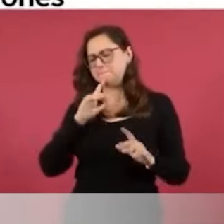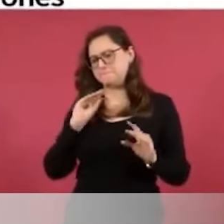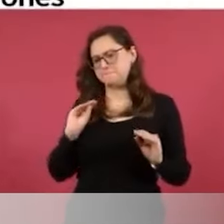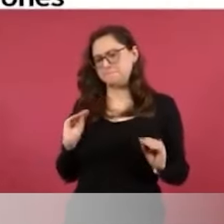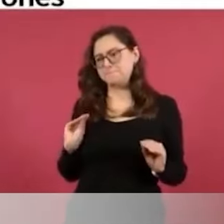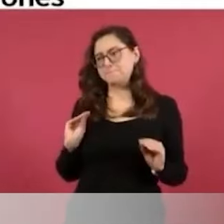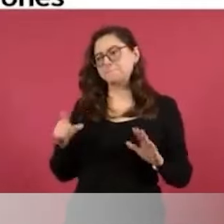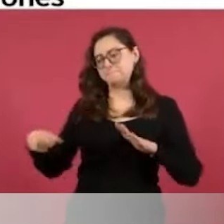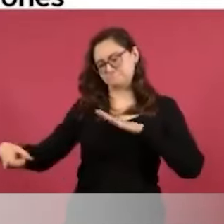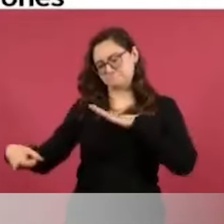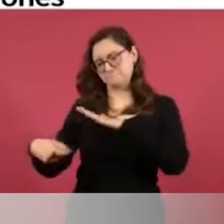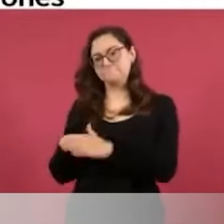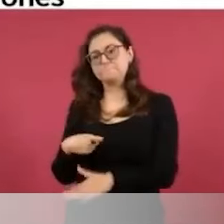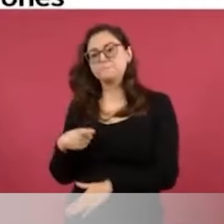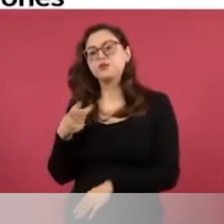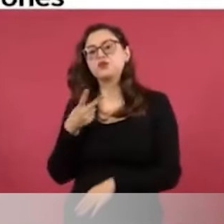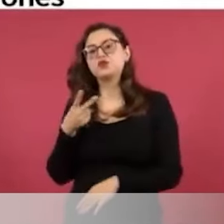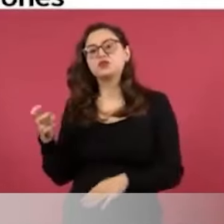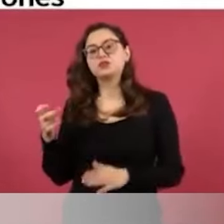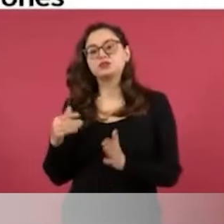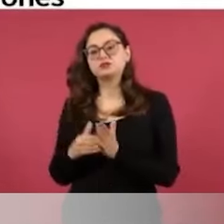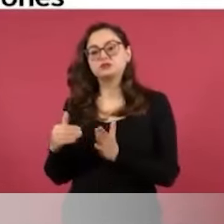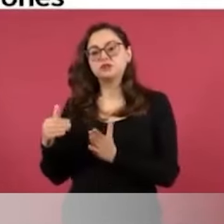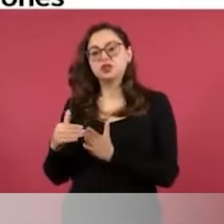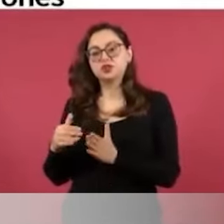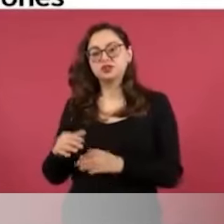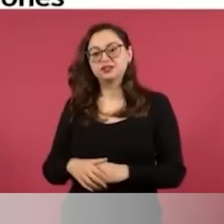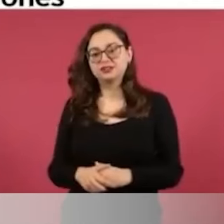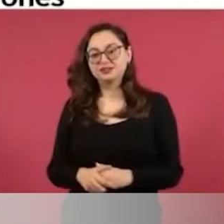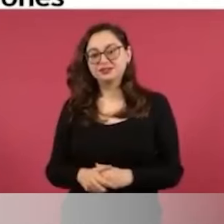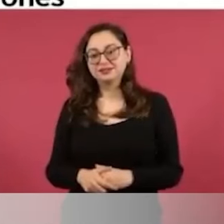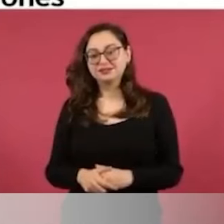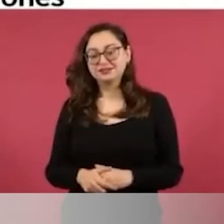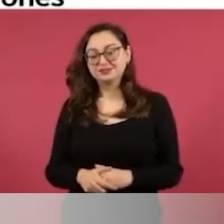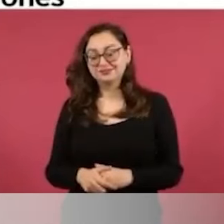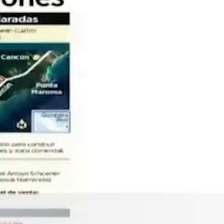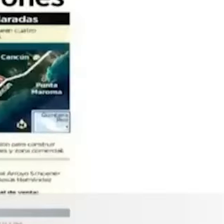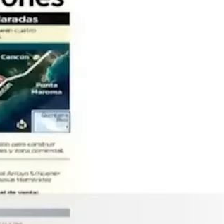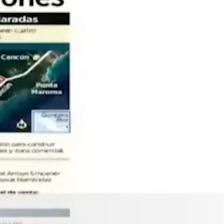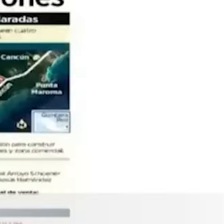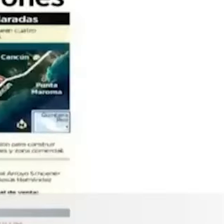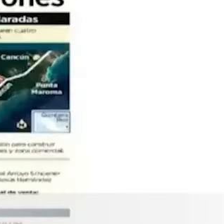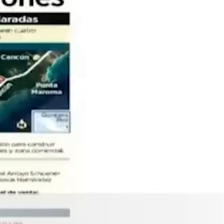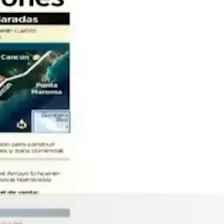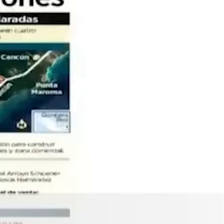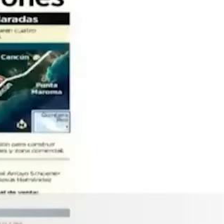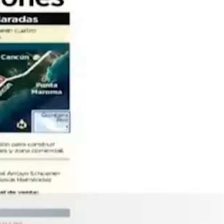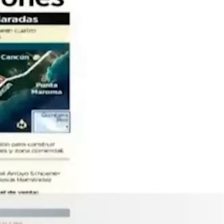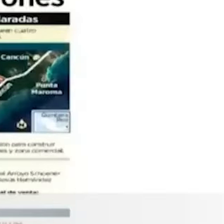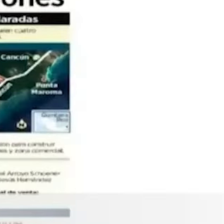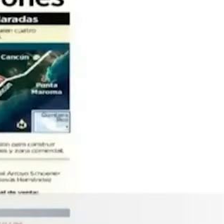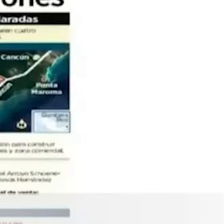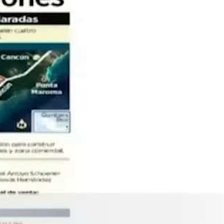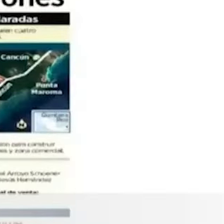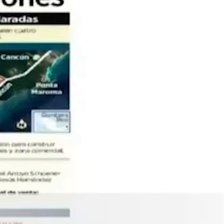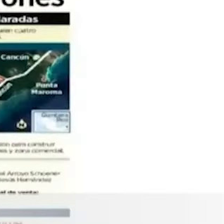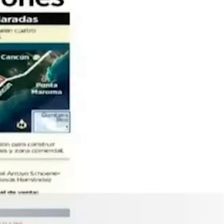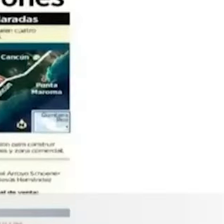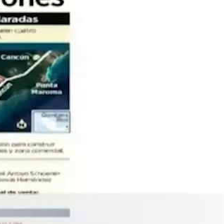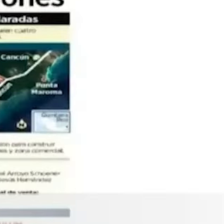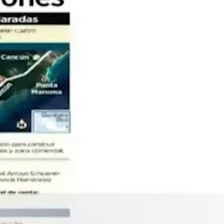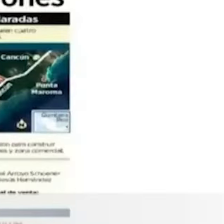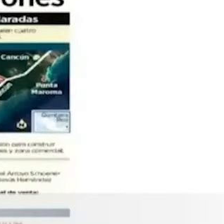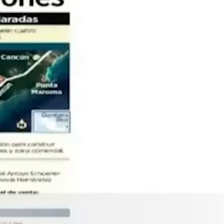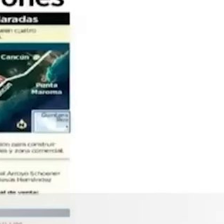esa refinería y como no les dio los 200 millones se le